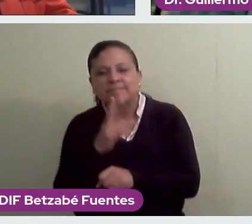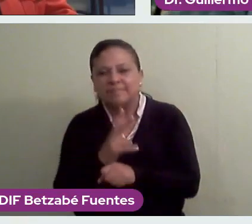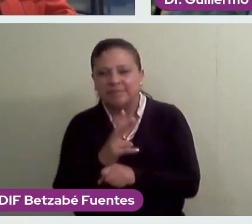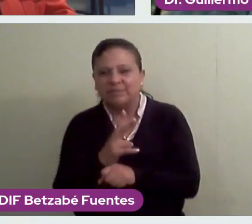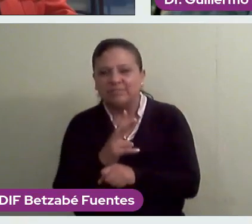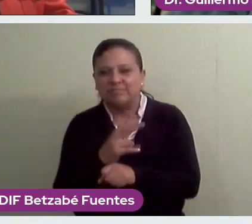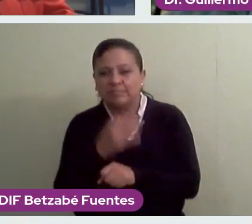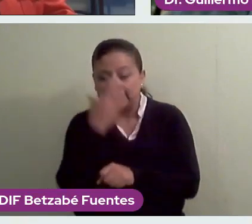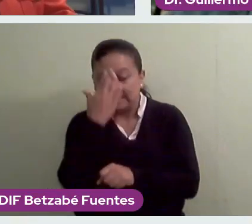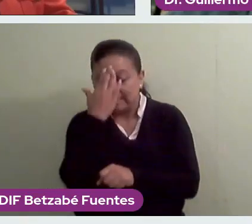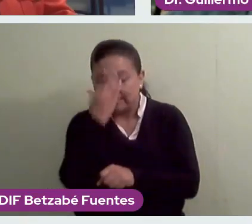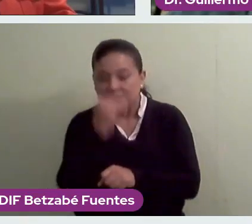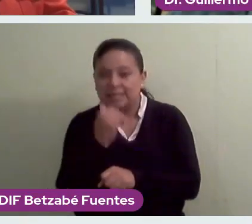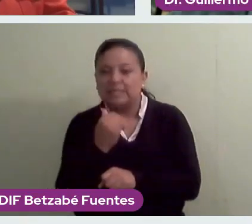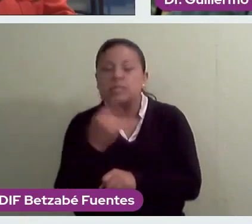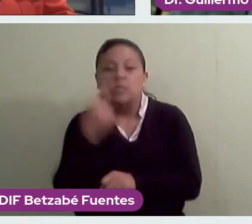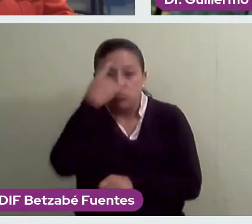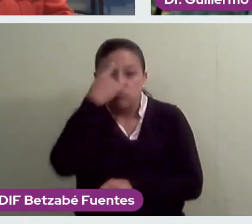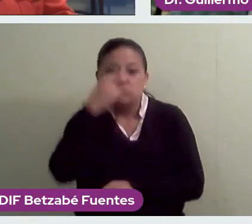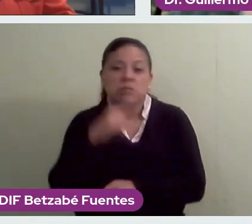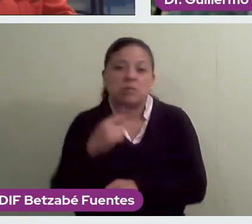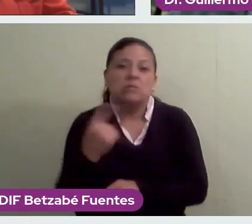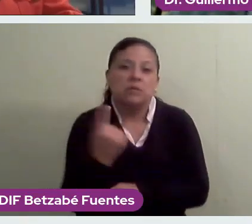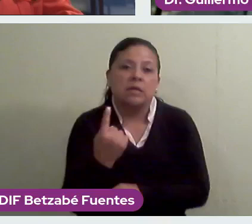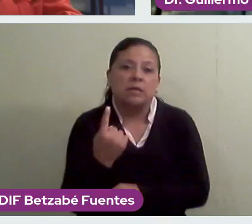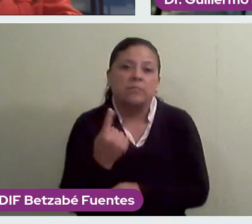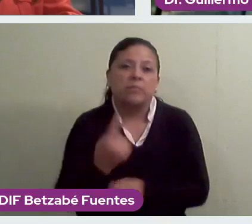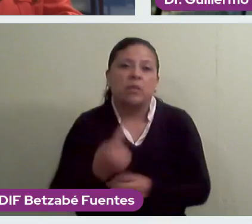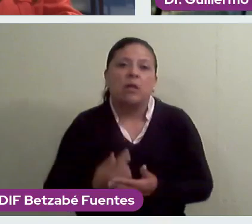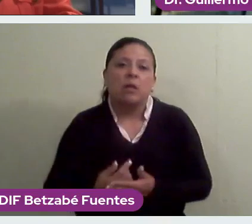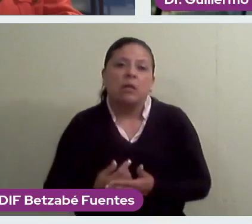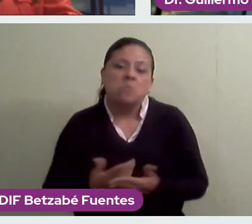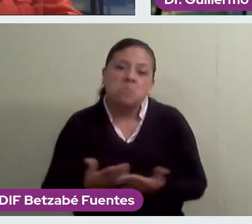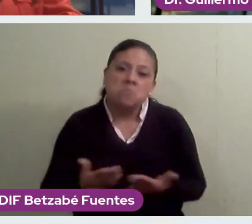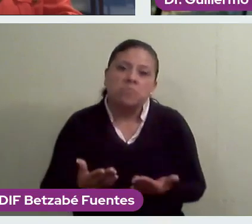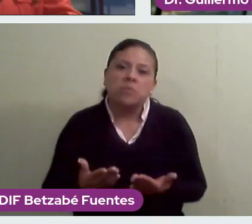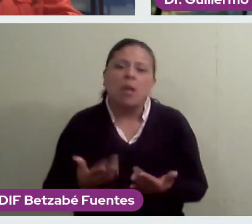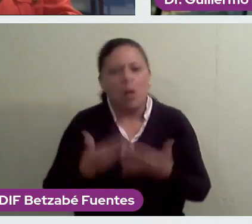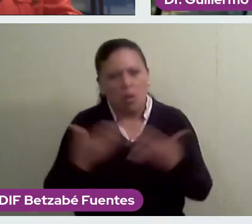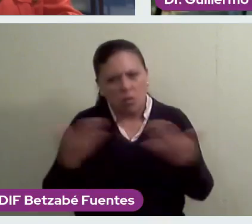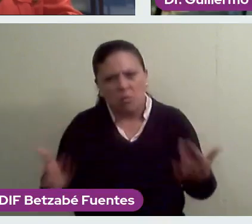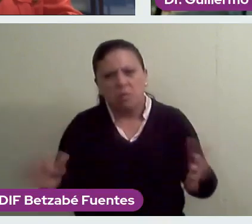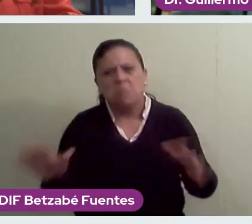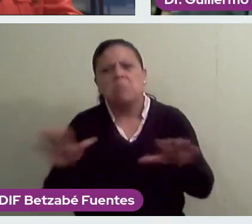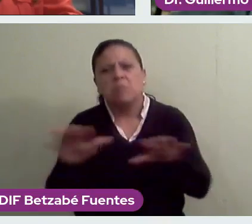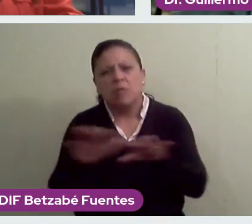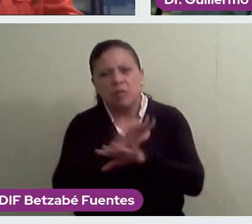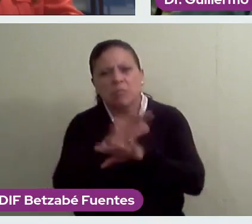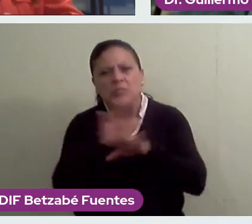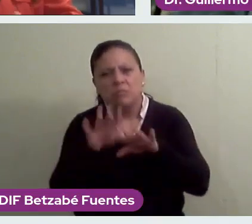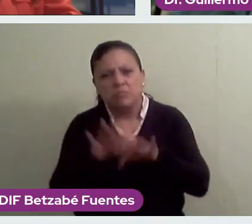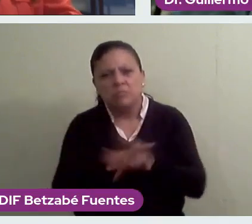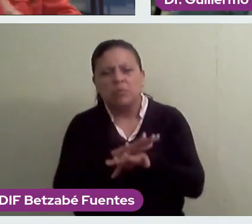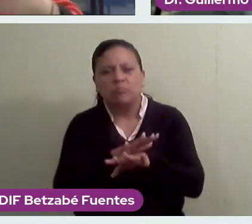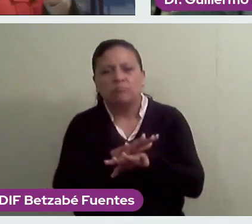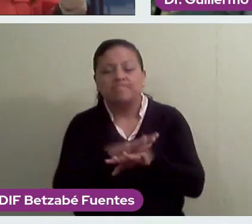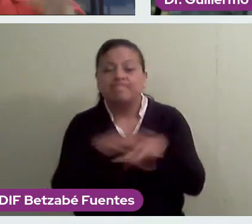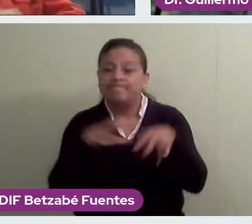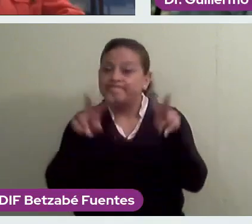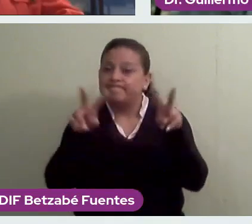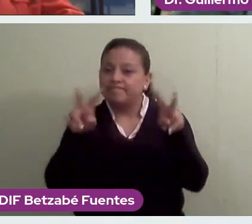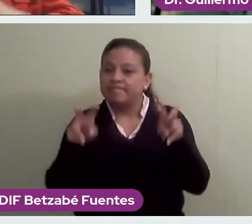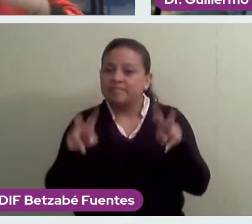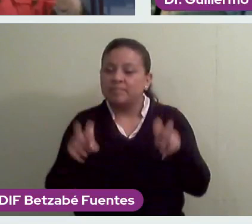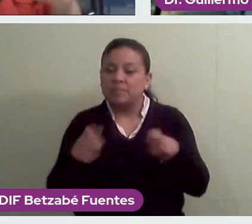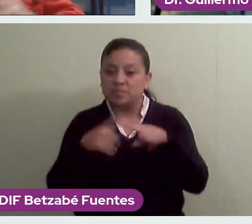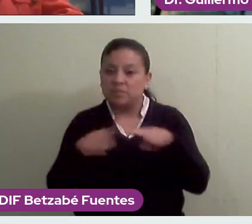bueno, creo que hoy en día también, bueno, han cambiado ciertas temas a nivel cultural. Sí creo que